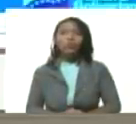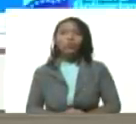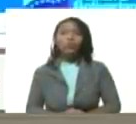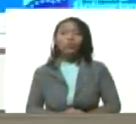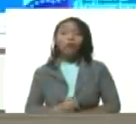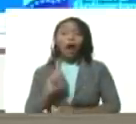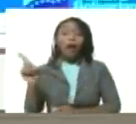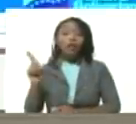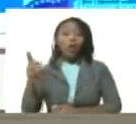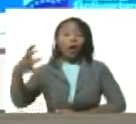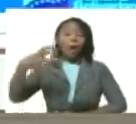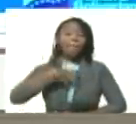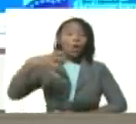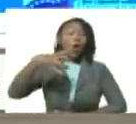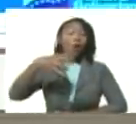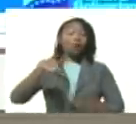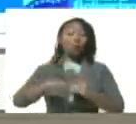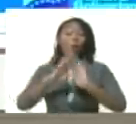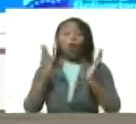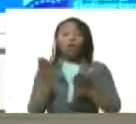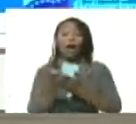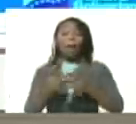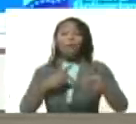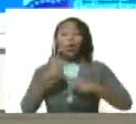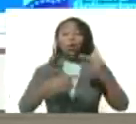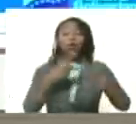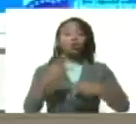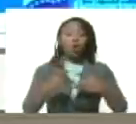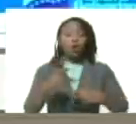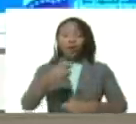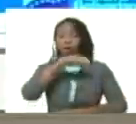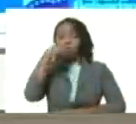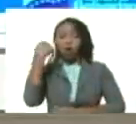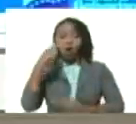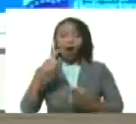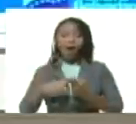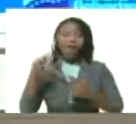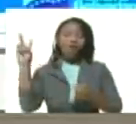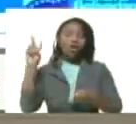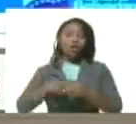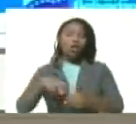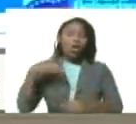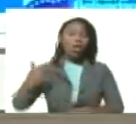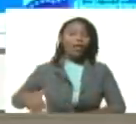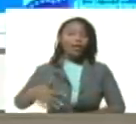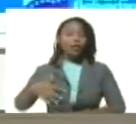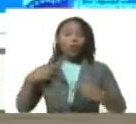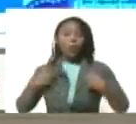Son unos campeones mundiales en producción de drogas, en violación de los derechos humanos,